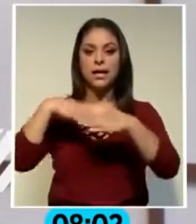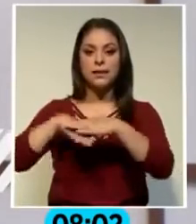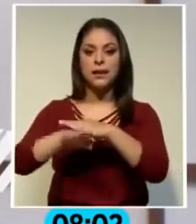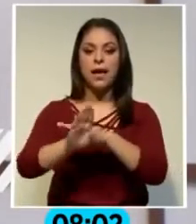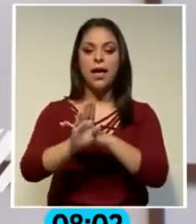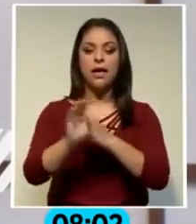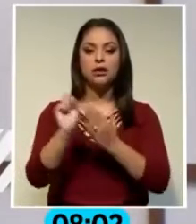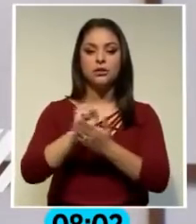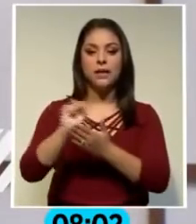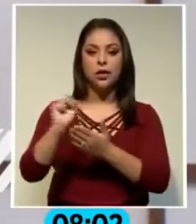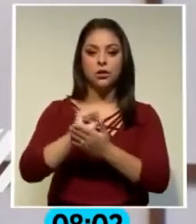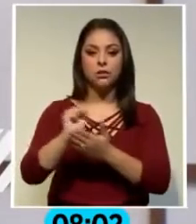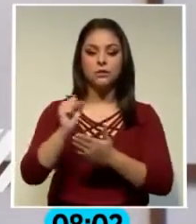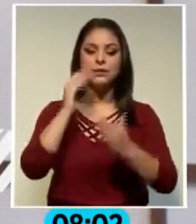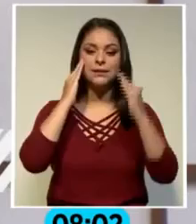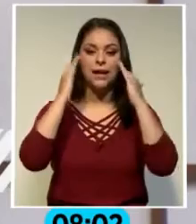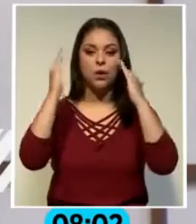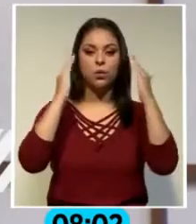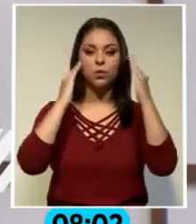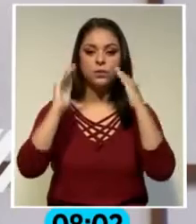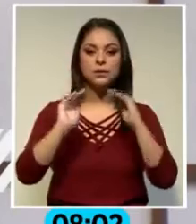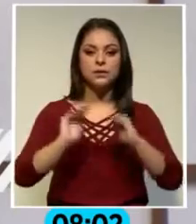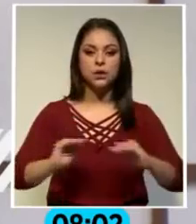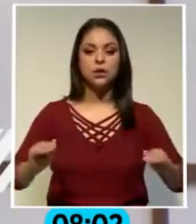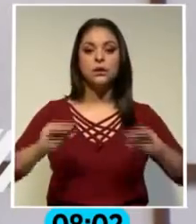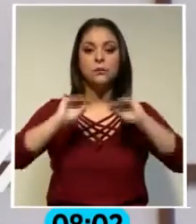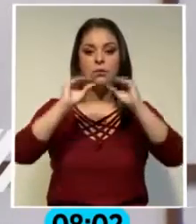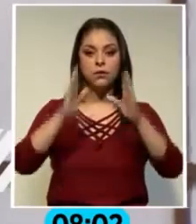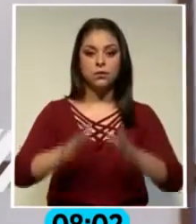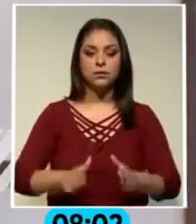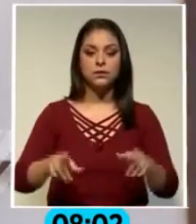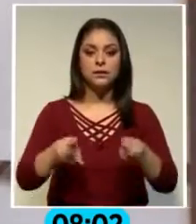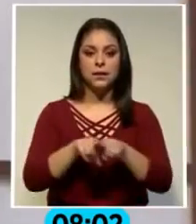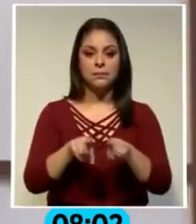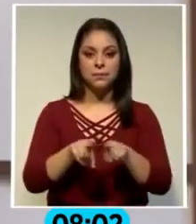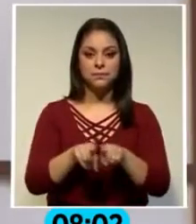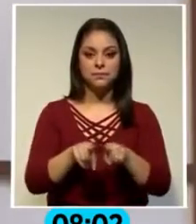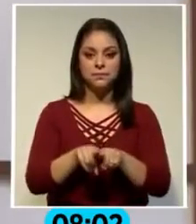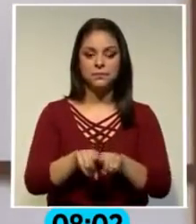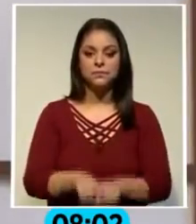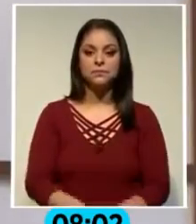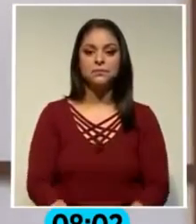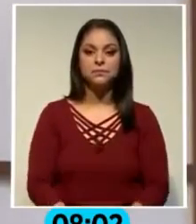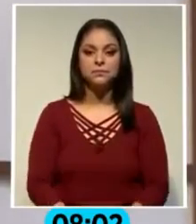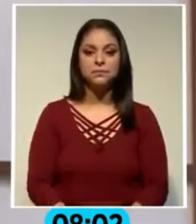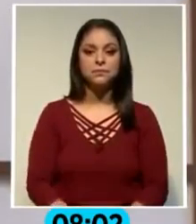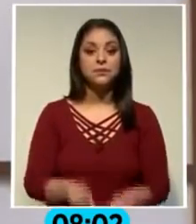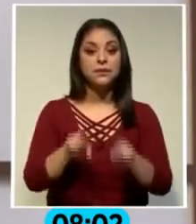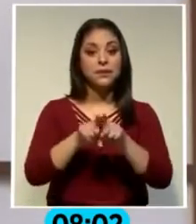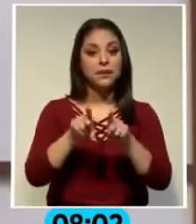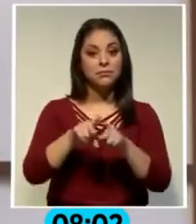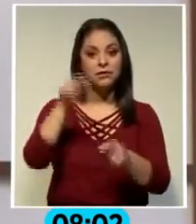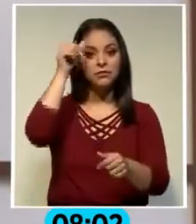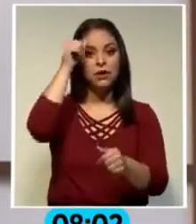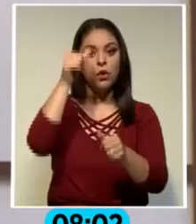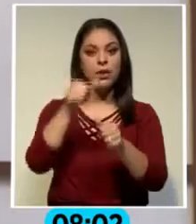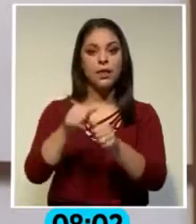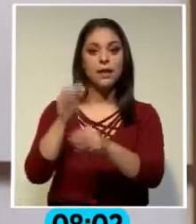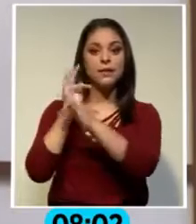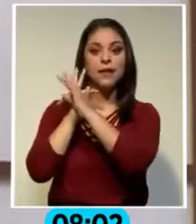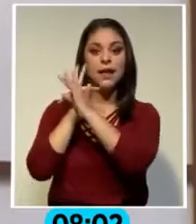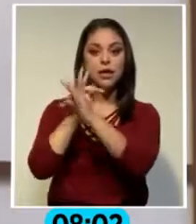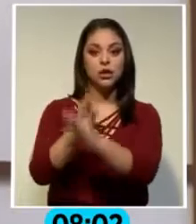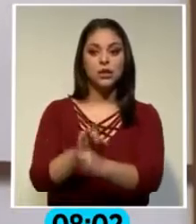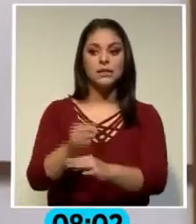para todos los niños y las niñas y las profesoras también. Y muy bueno, bien rescatar todas esas tradiciones que hay, sí, en cada pueblito, ¿verdad?